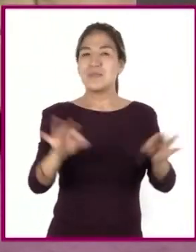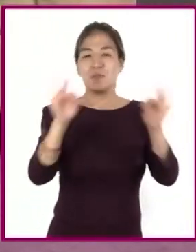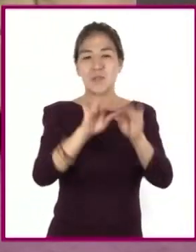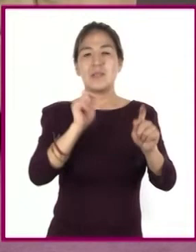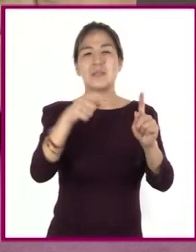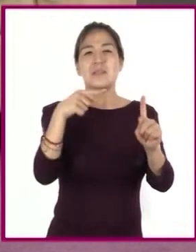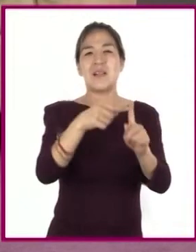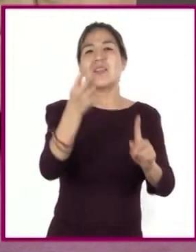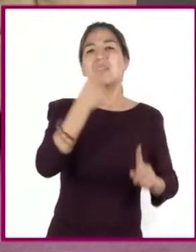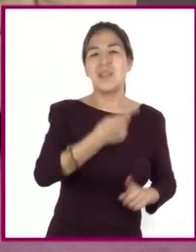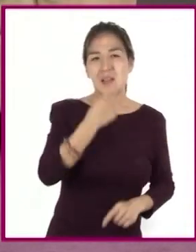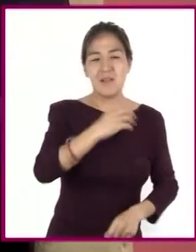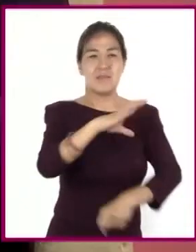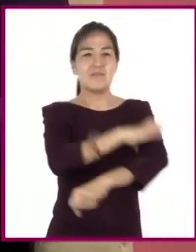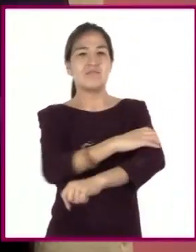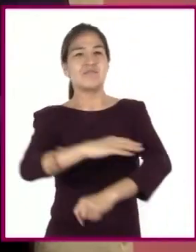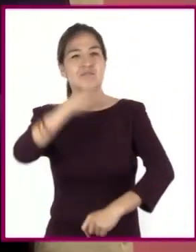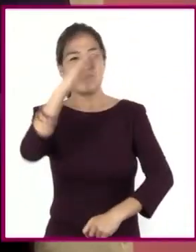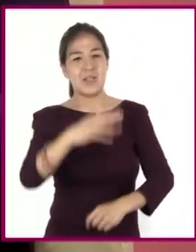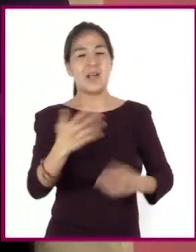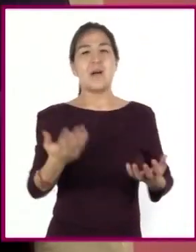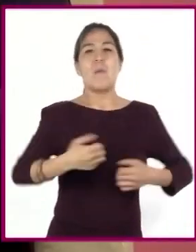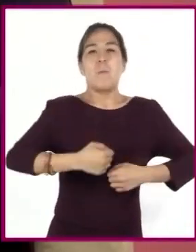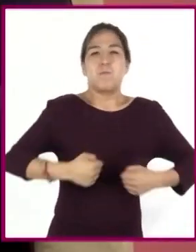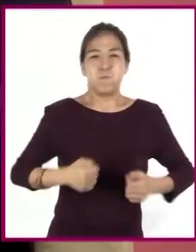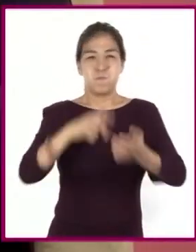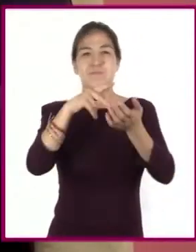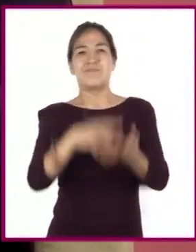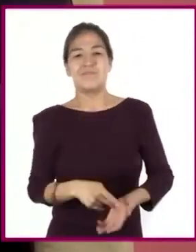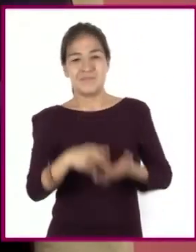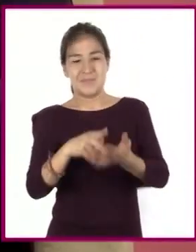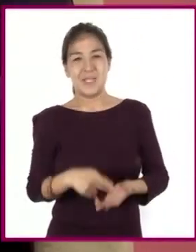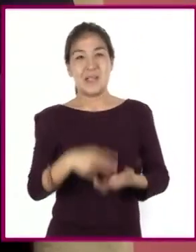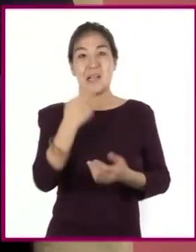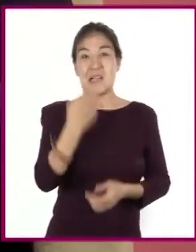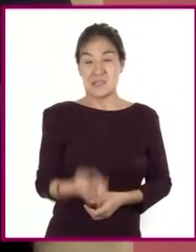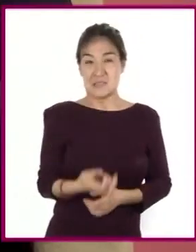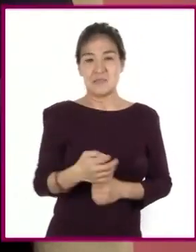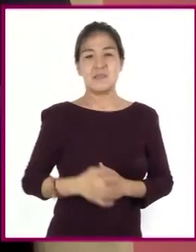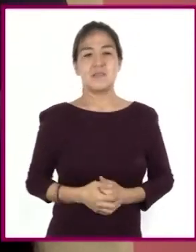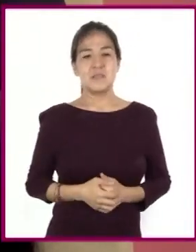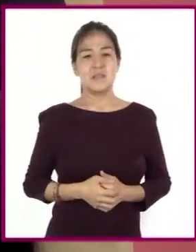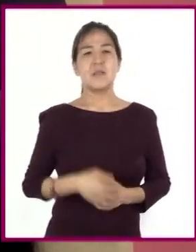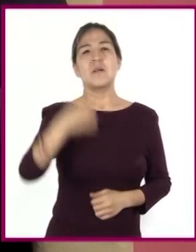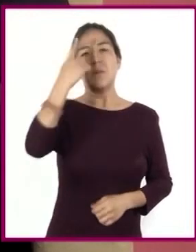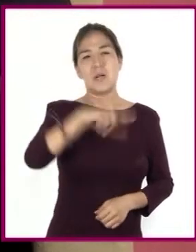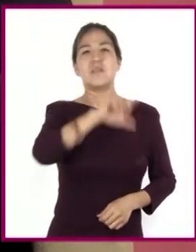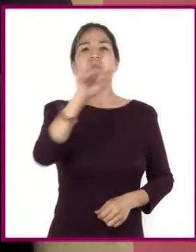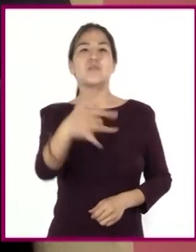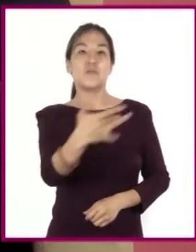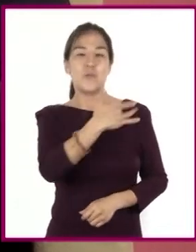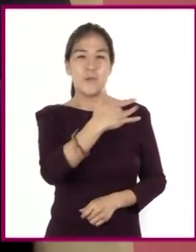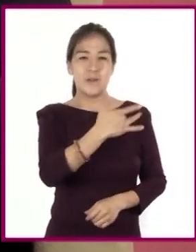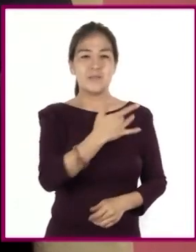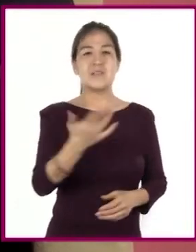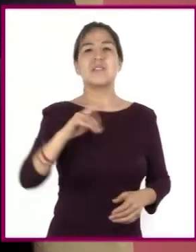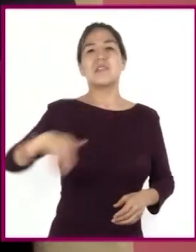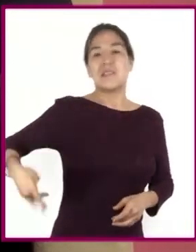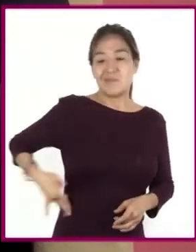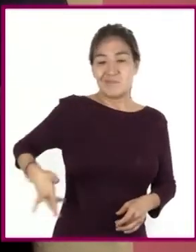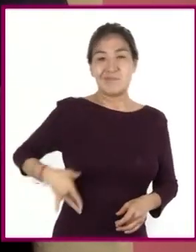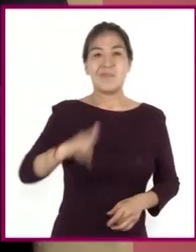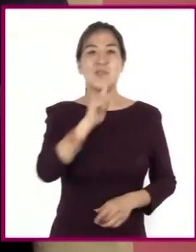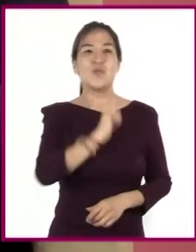mencionábamos, la diabetes, la hipertensión, la obesidad, el sobrepeso, y esto lleva a infartos del corazón, insuficiencia